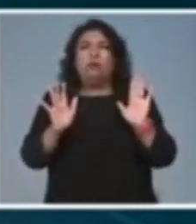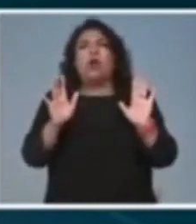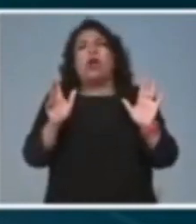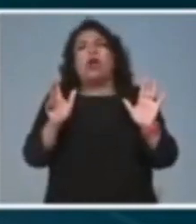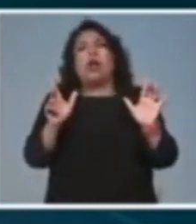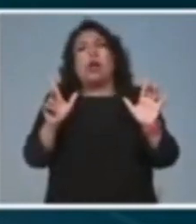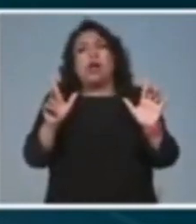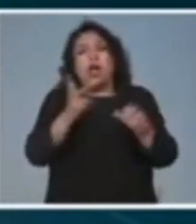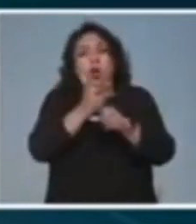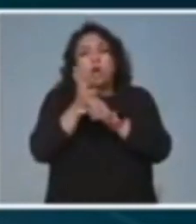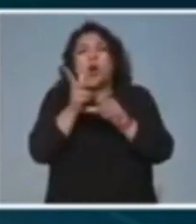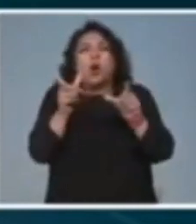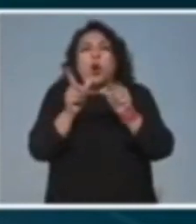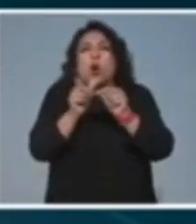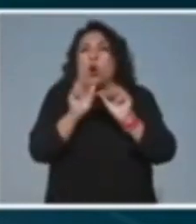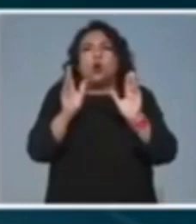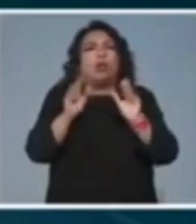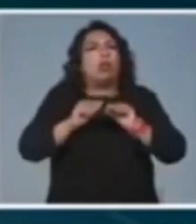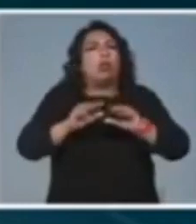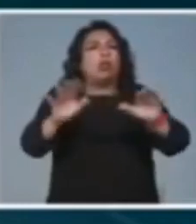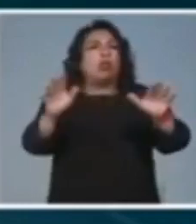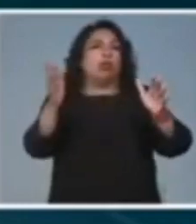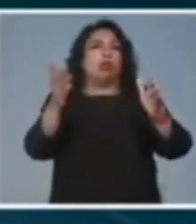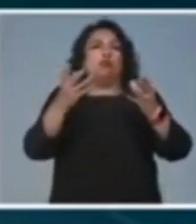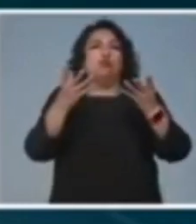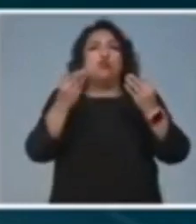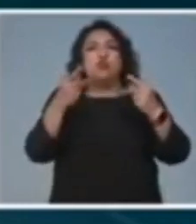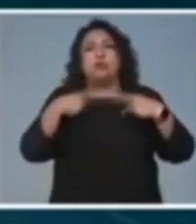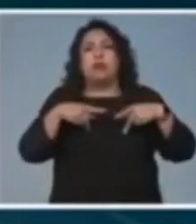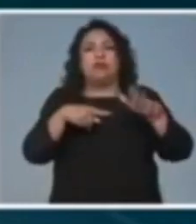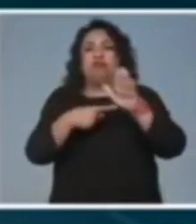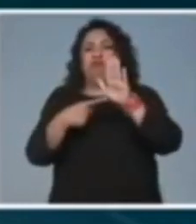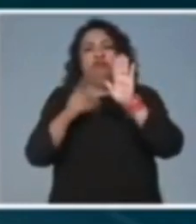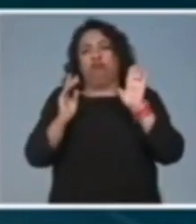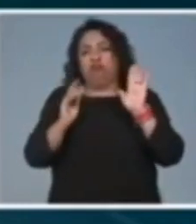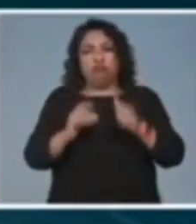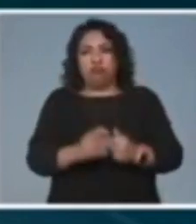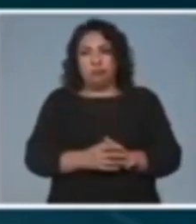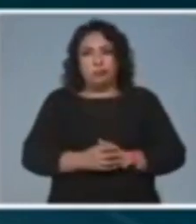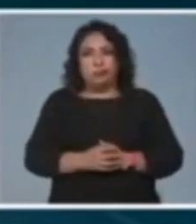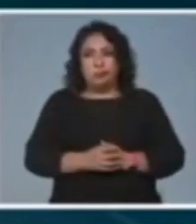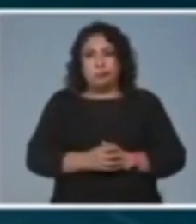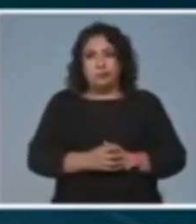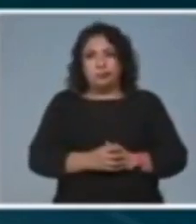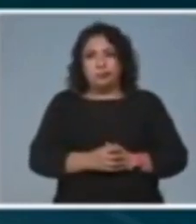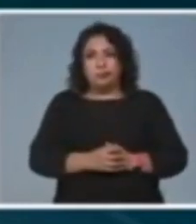de ser cortometrajes, que no tienen una salida comercial, etcétera, etcétera.